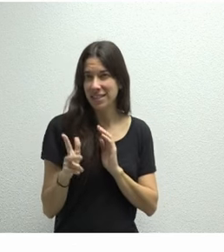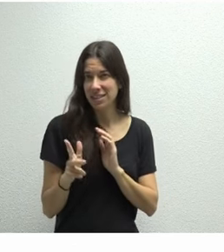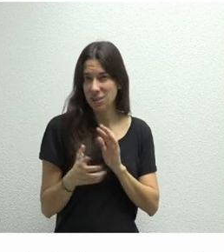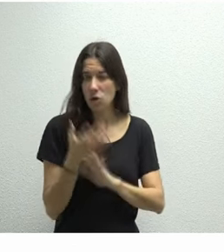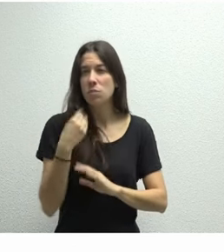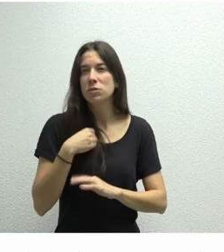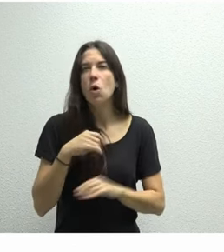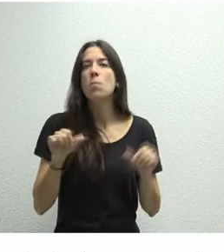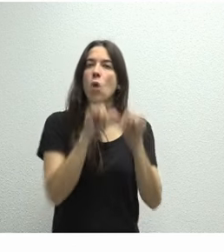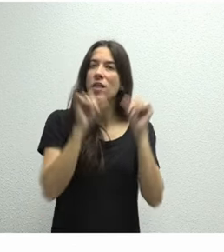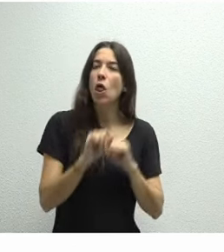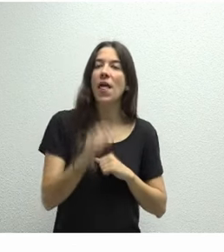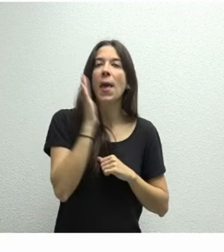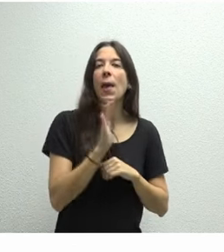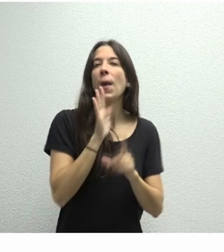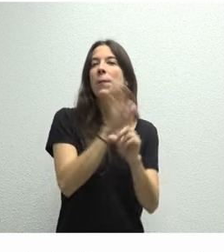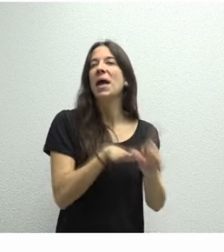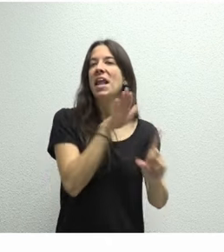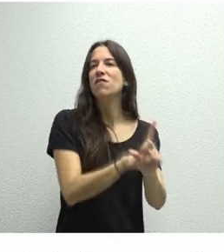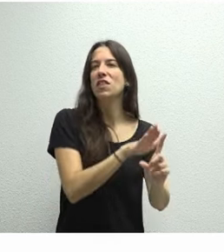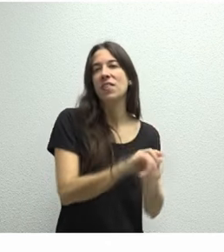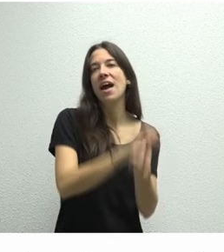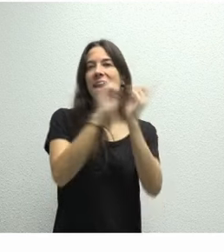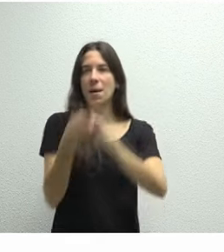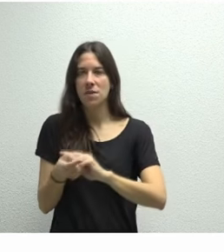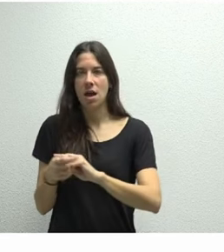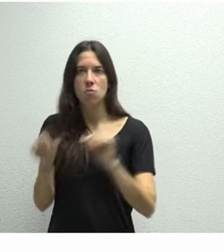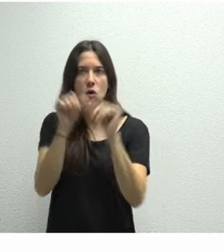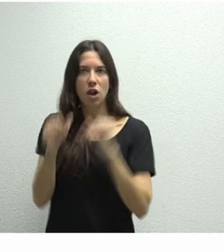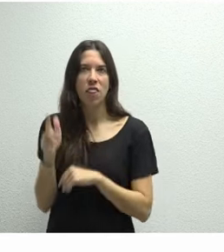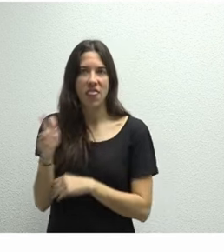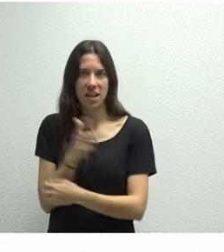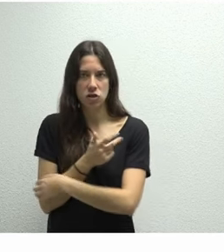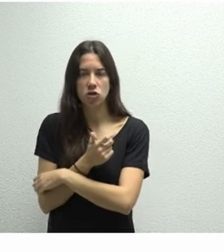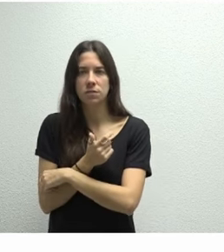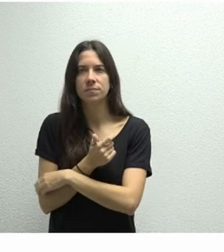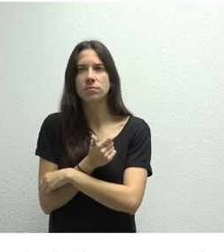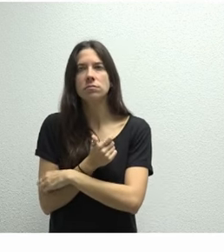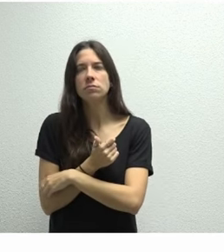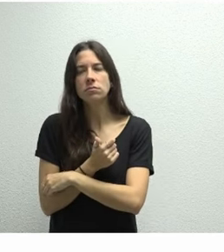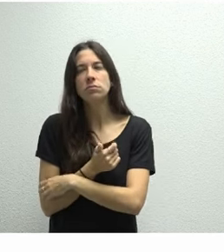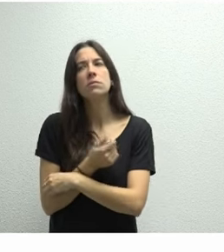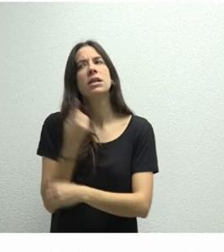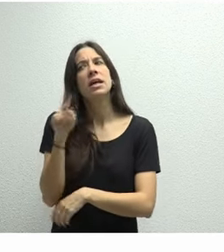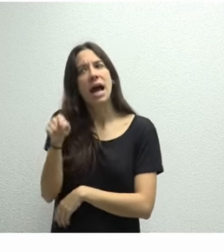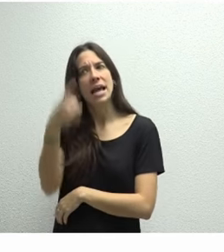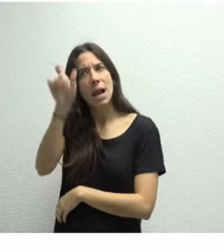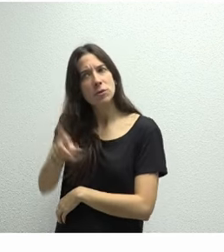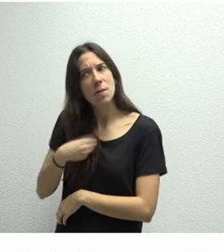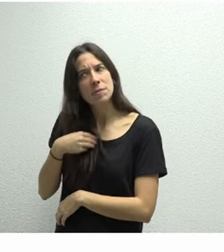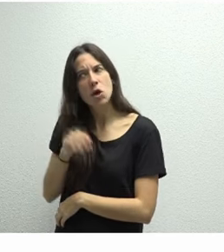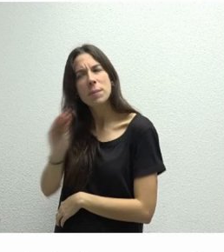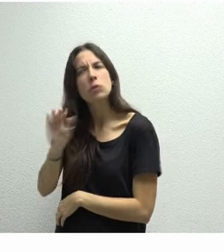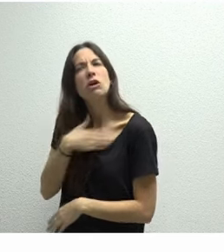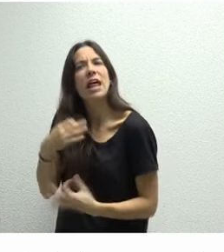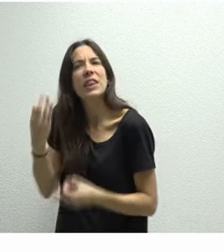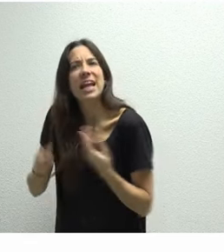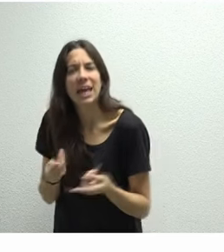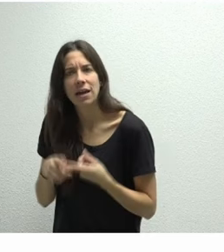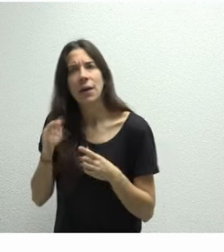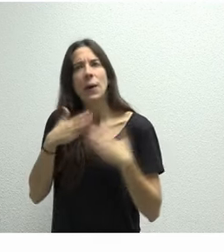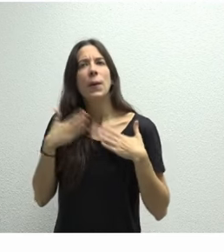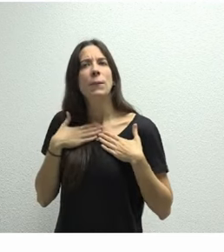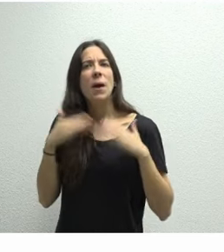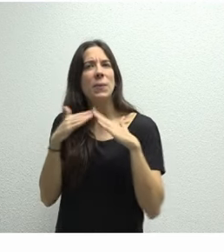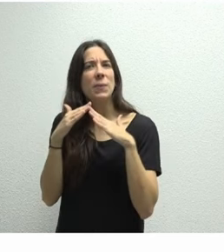beneficencia al modelo de derechos en donde le preguntamos a la persona qué quiere hacer dónde quiere vivir con los apoyos